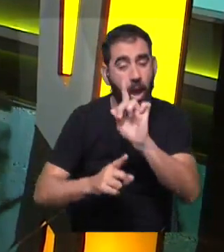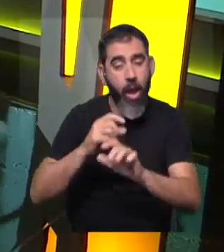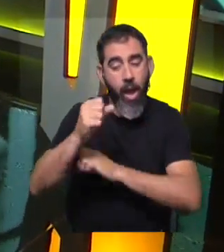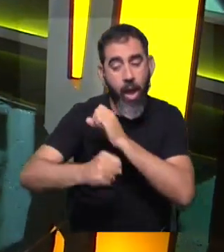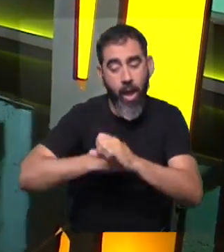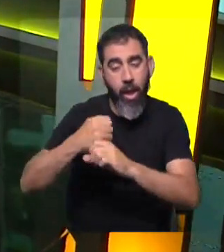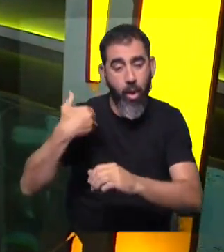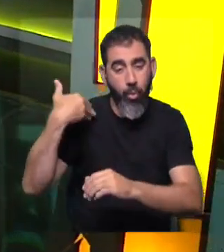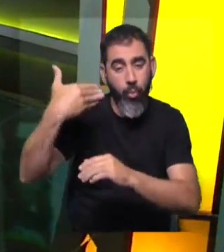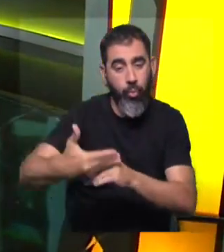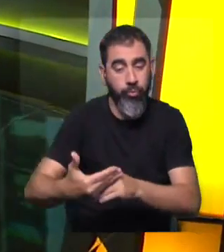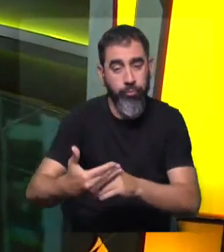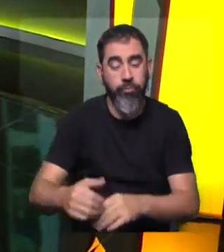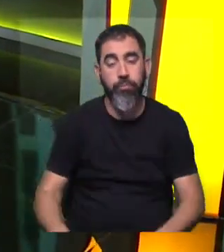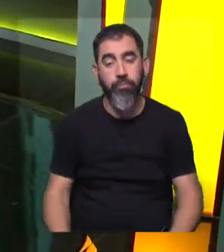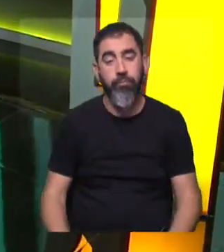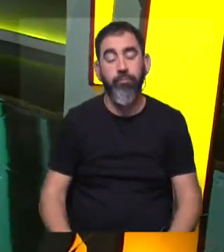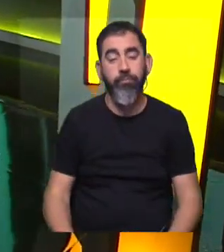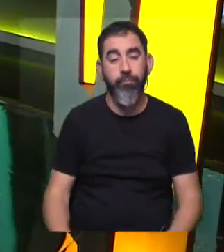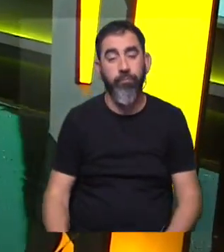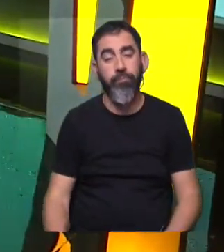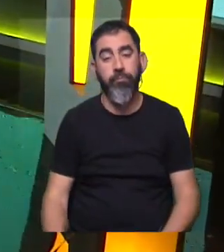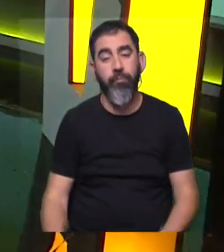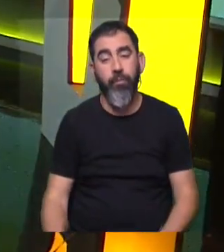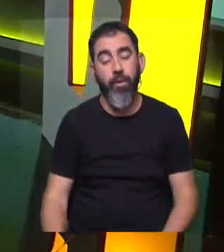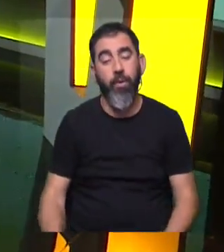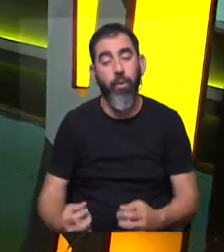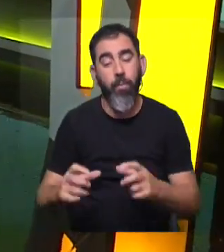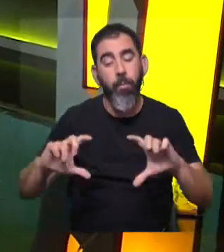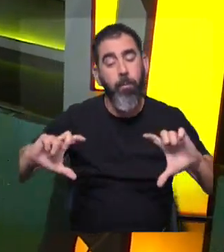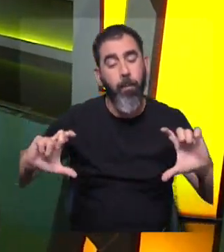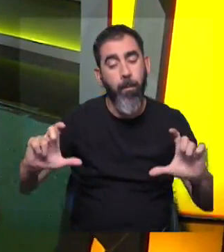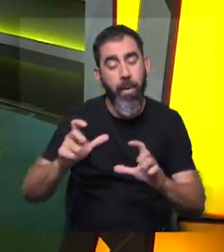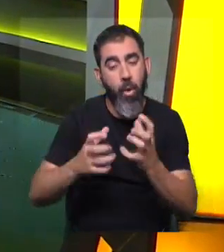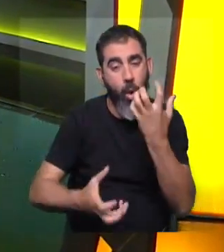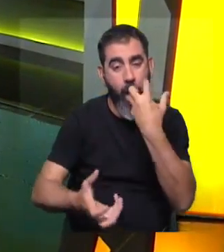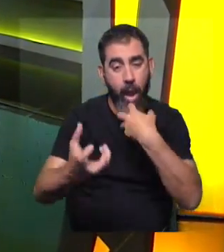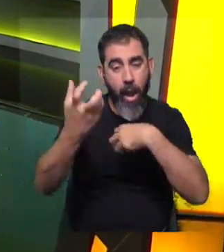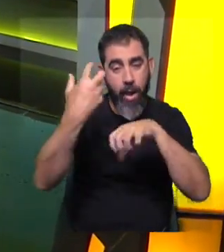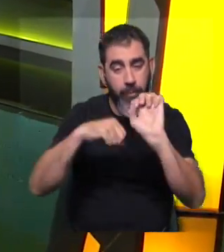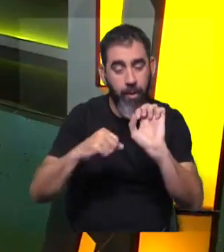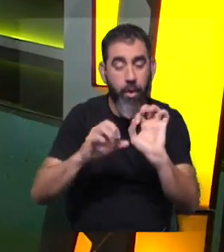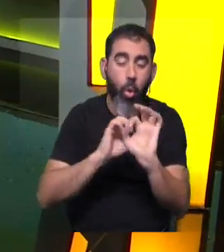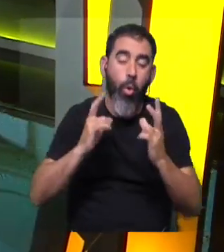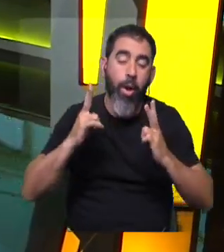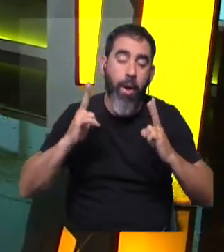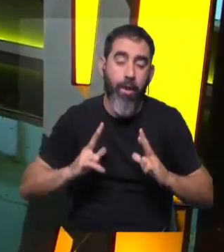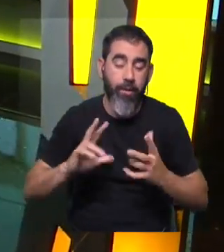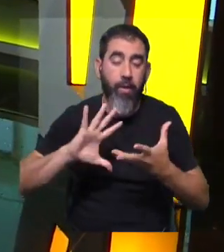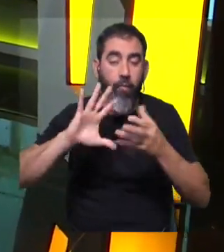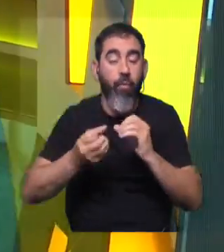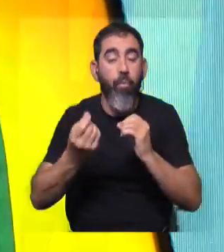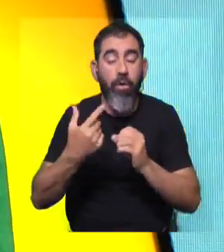las décadas se ha tratado justamente de disminuir el uso de animales o de usarlo de un modo ético, porque justamente son